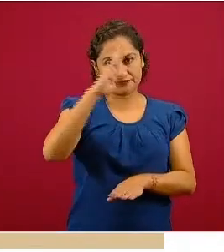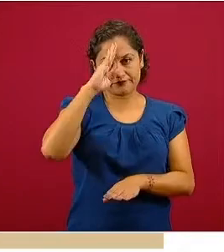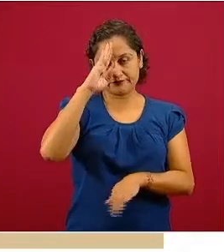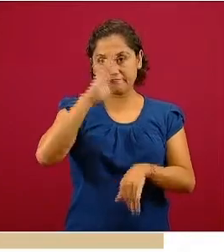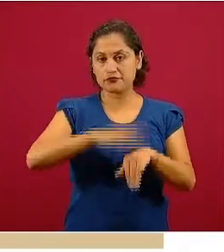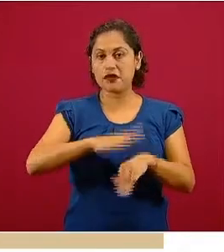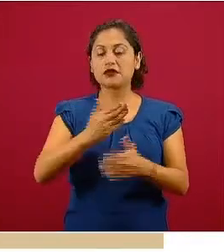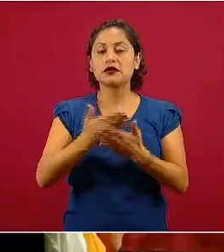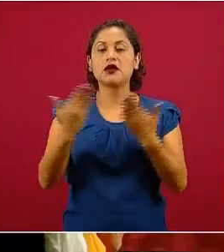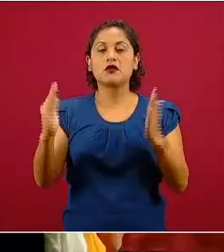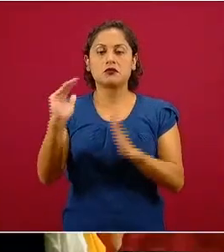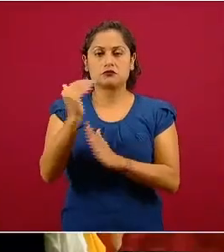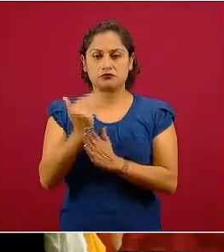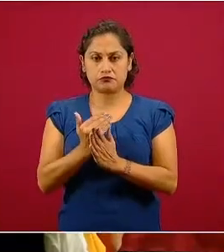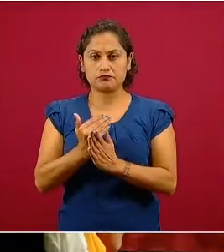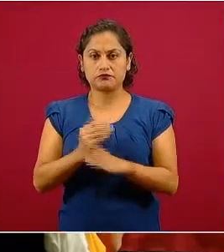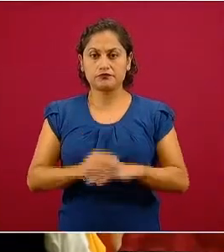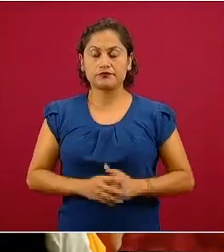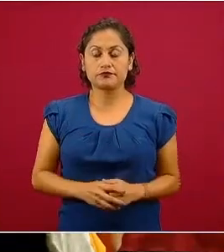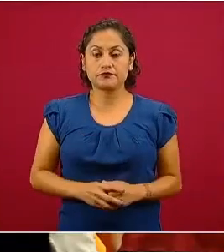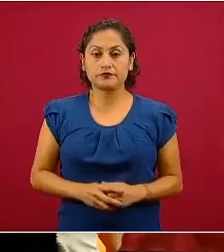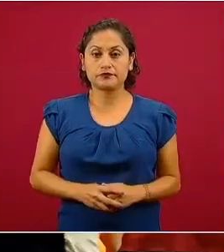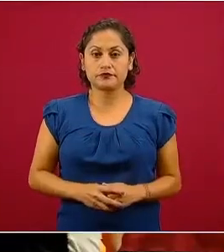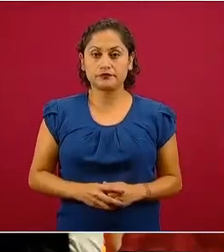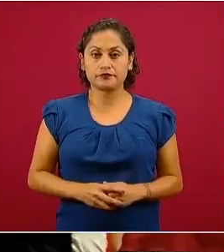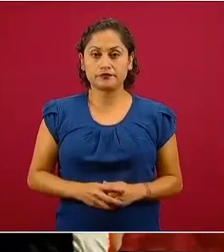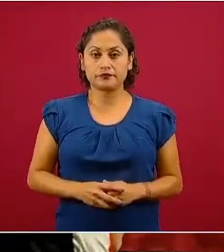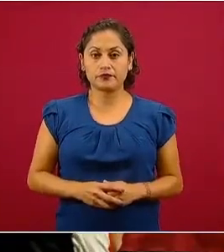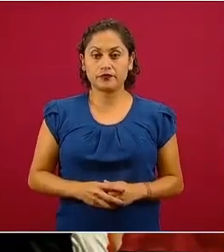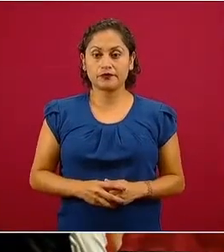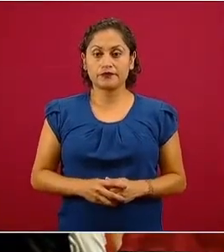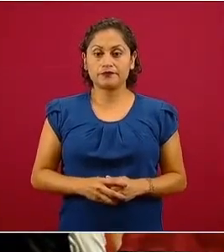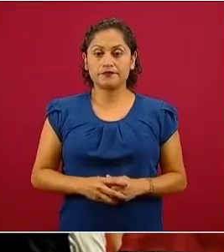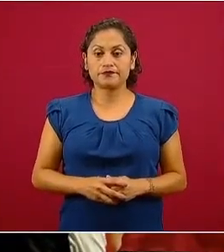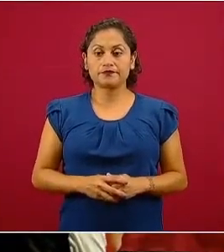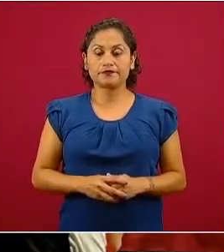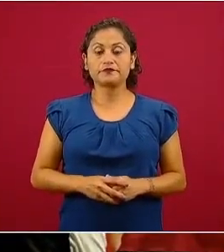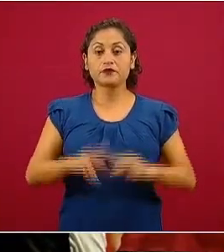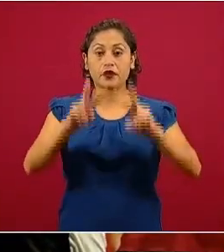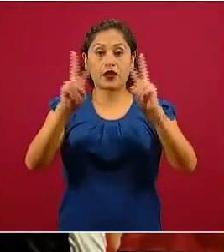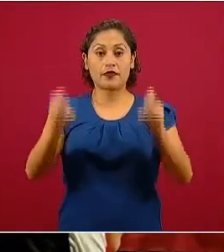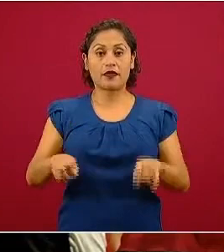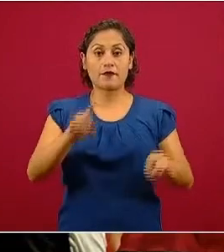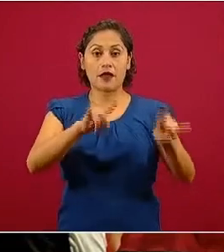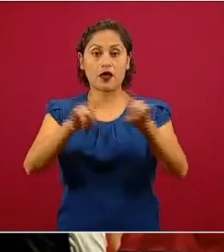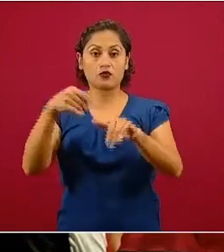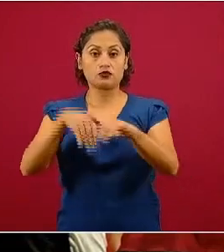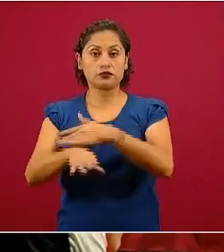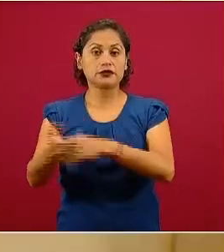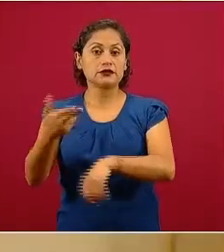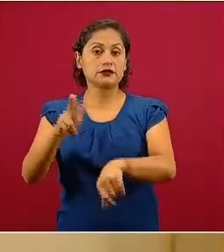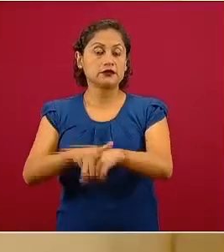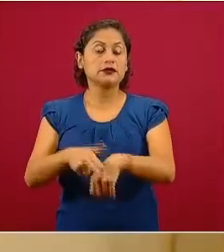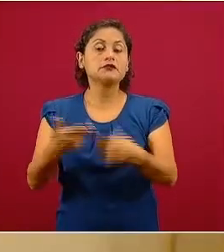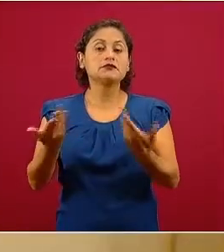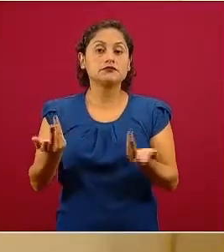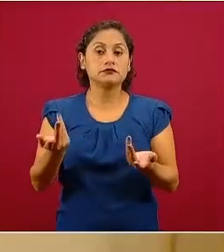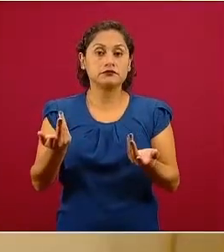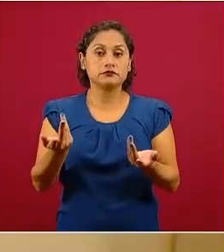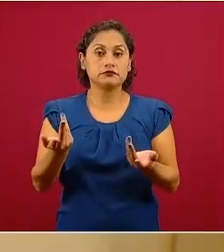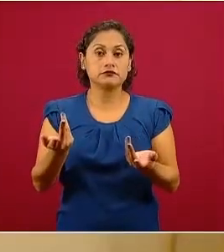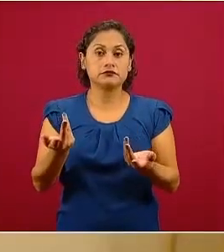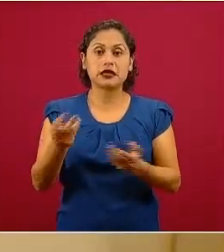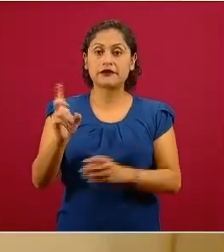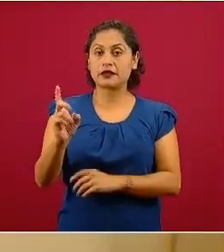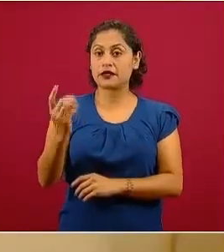o cantidad de casos acumulados para esa semana. Ocupación hospitalaria por arriba por debajo,